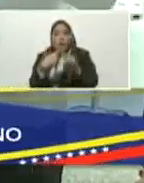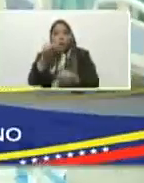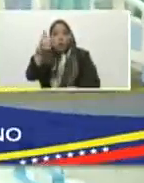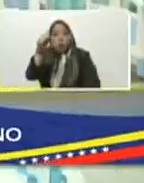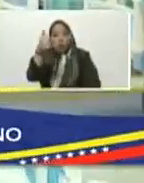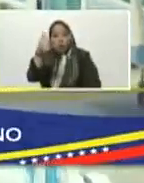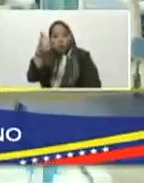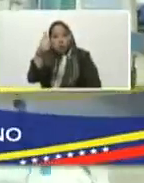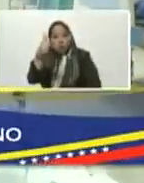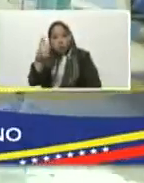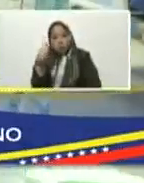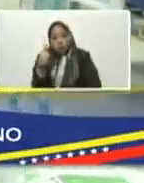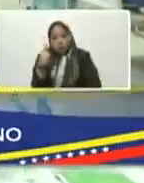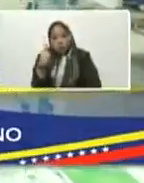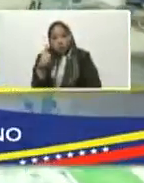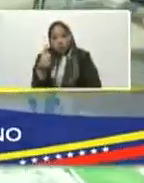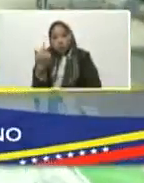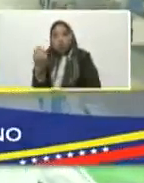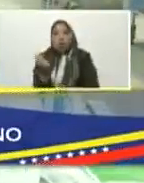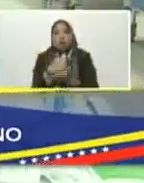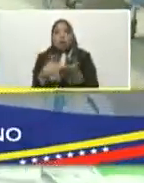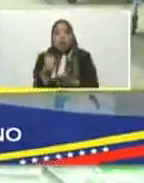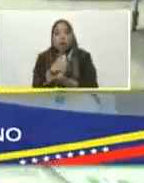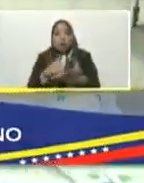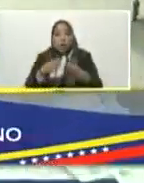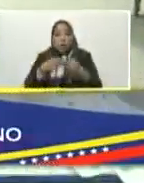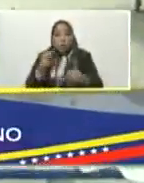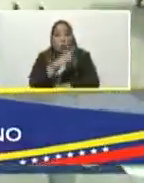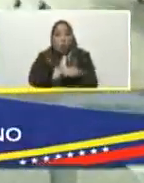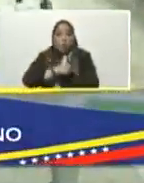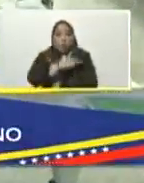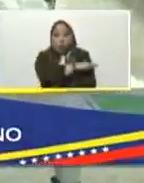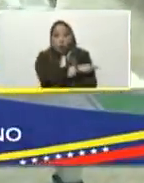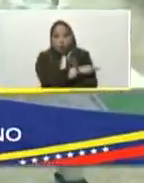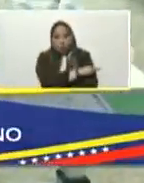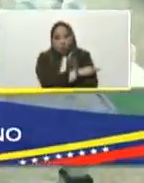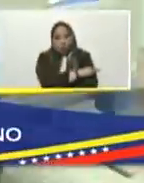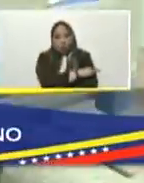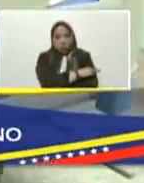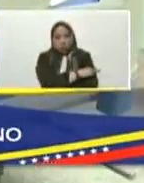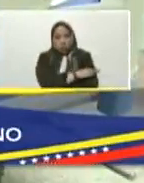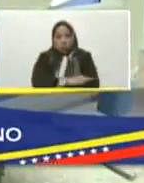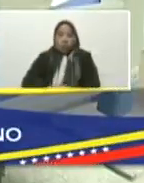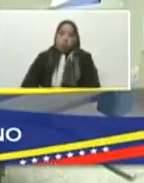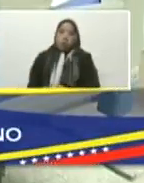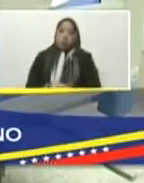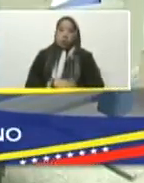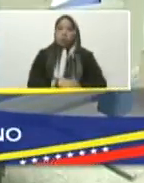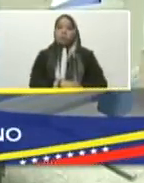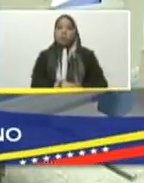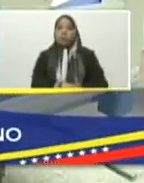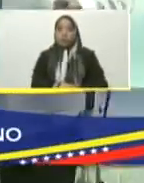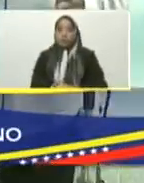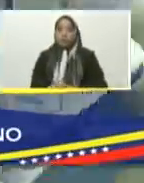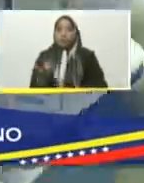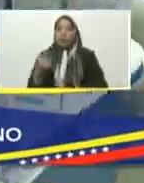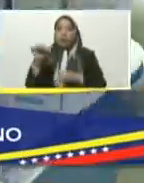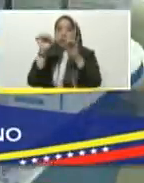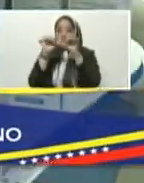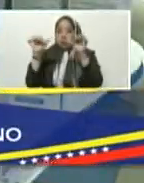Freddy. Almacén y farmacia en todos los hospitales. Un sistema, doctora Magaly, un sistema que